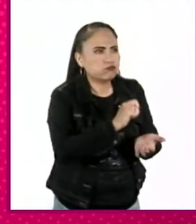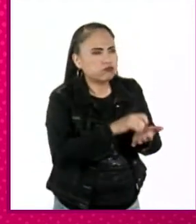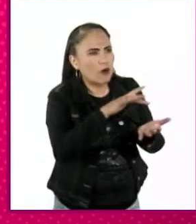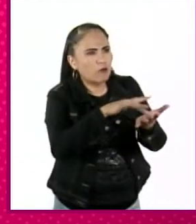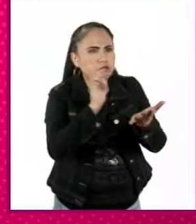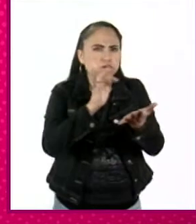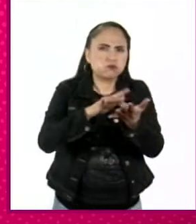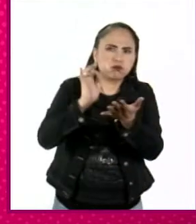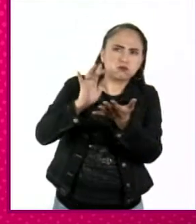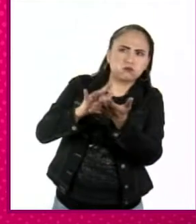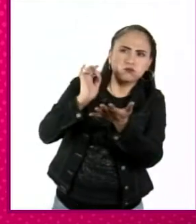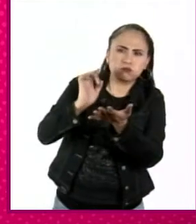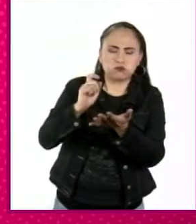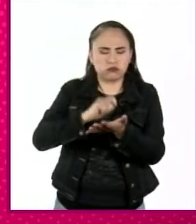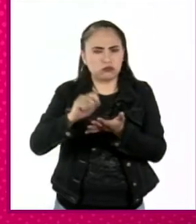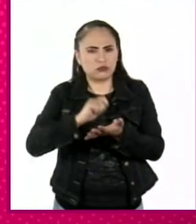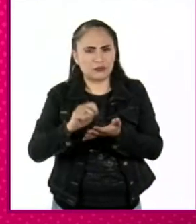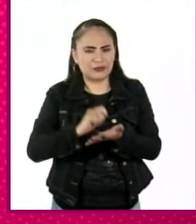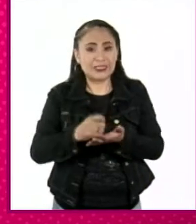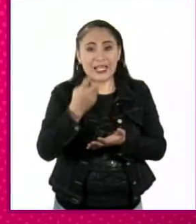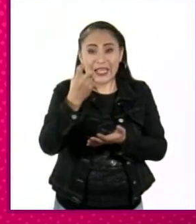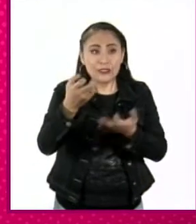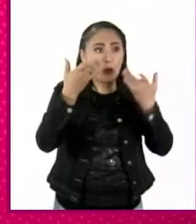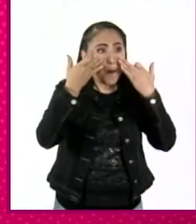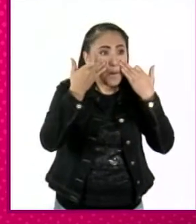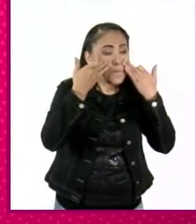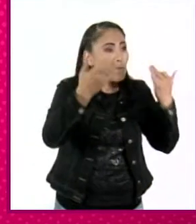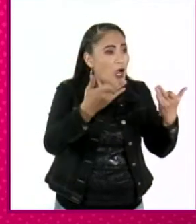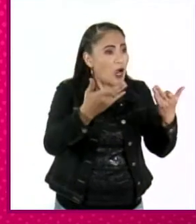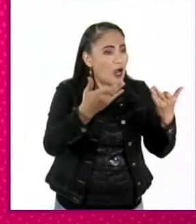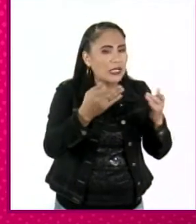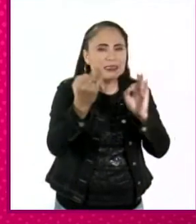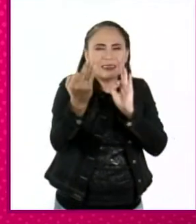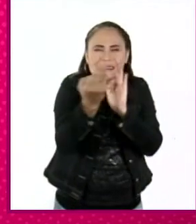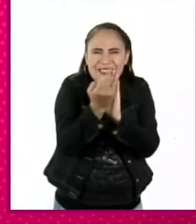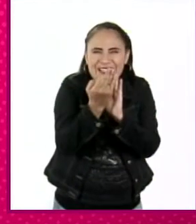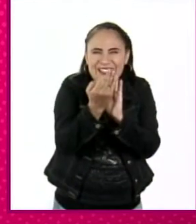todavía de manera más precisa y más